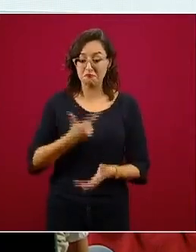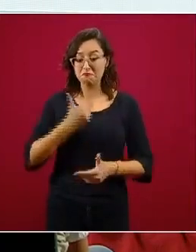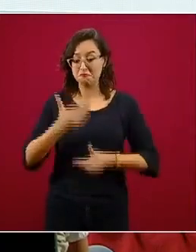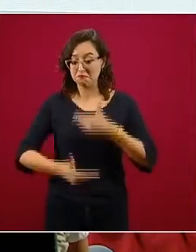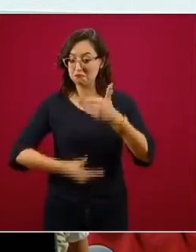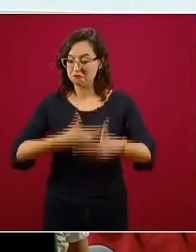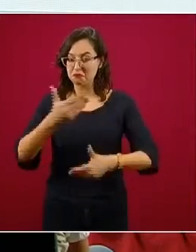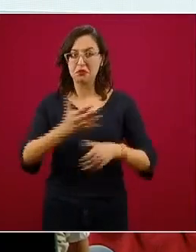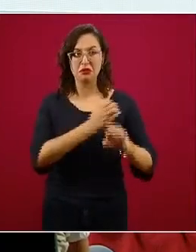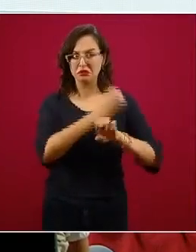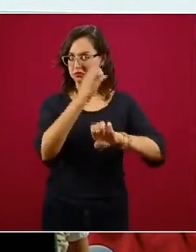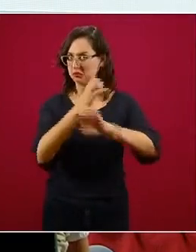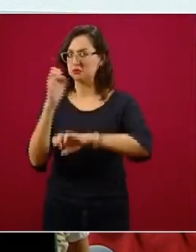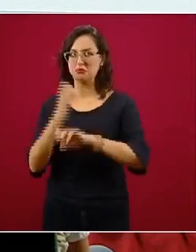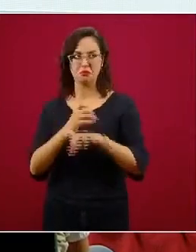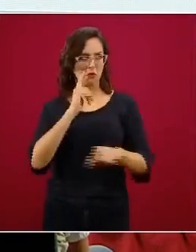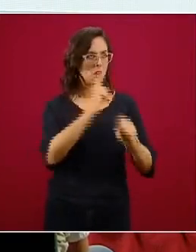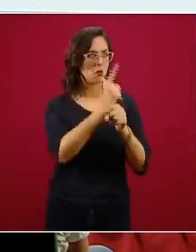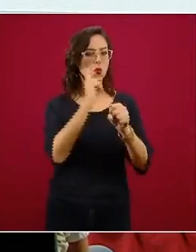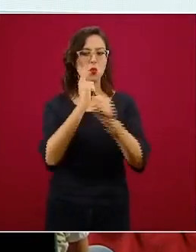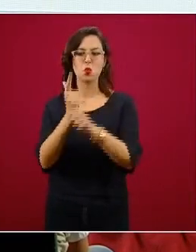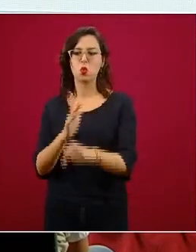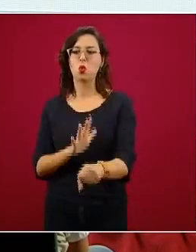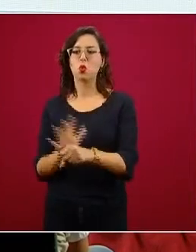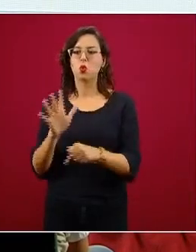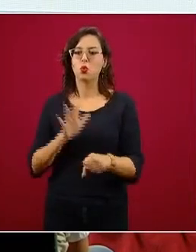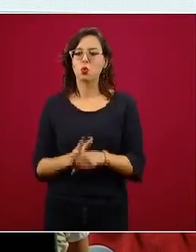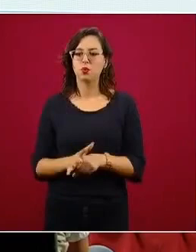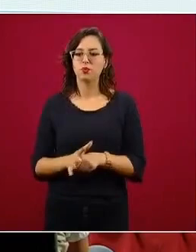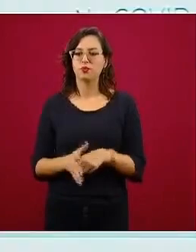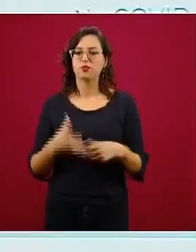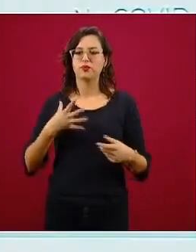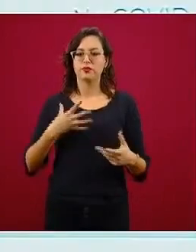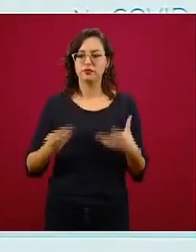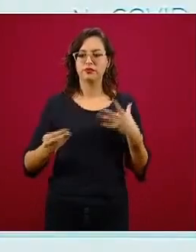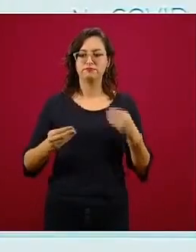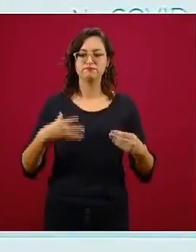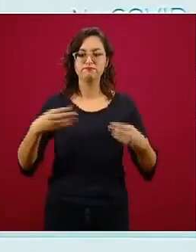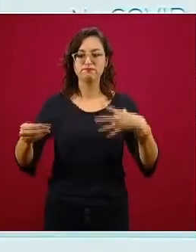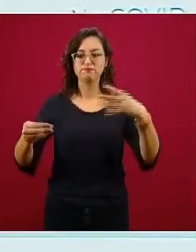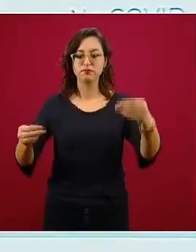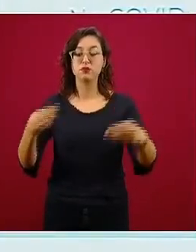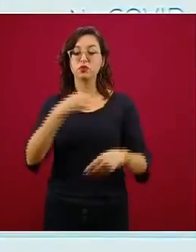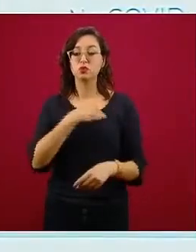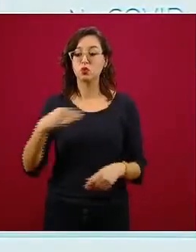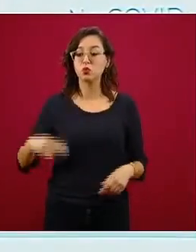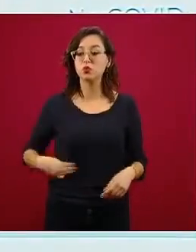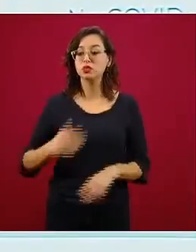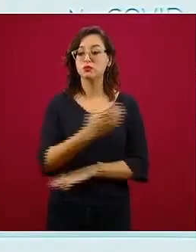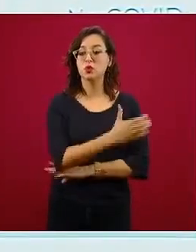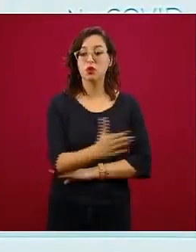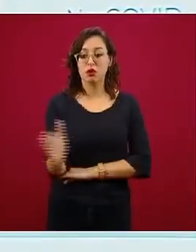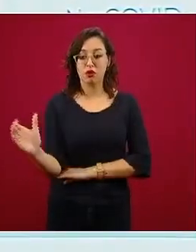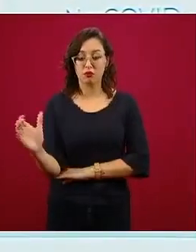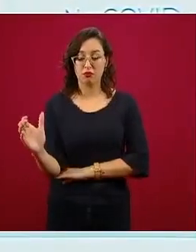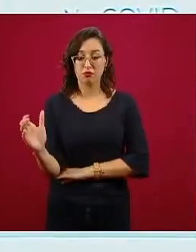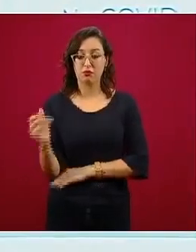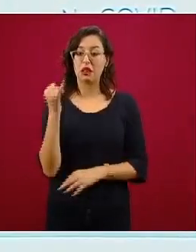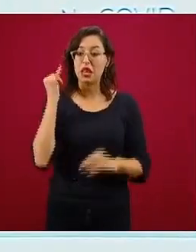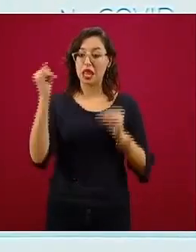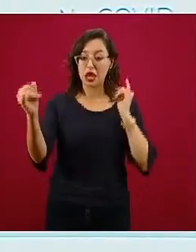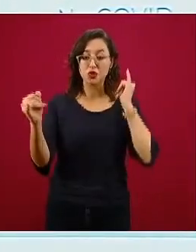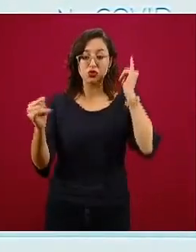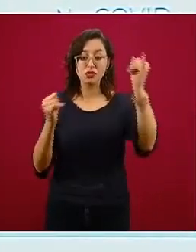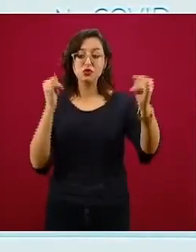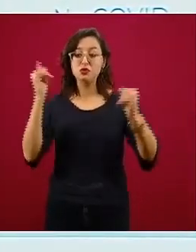vayamos viendo los estados es la dispersión de la epidemia ya en municipios cada vez más rurales